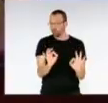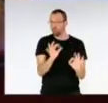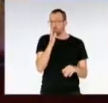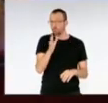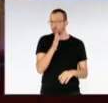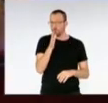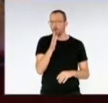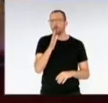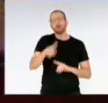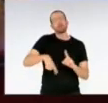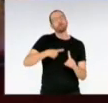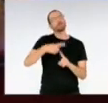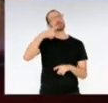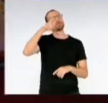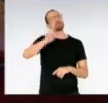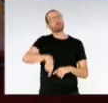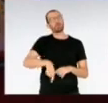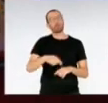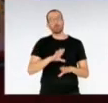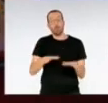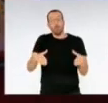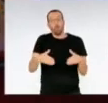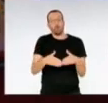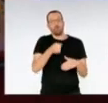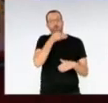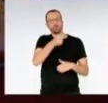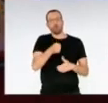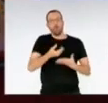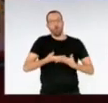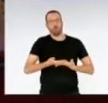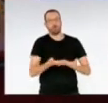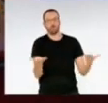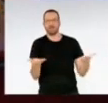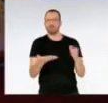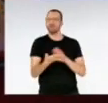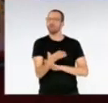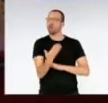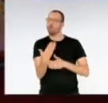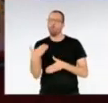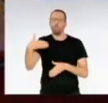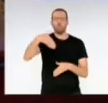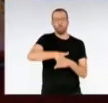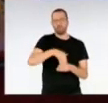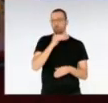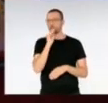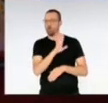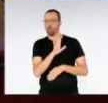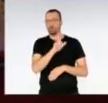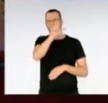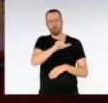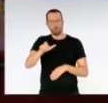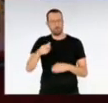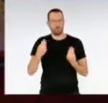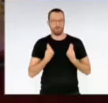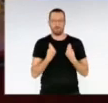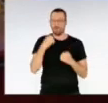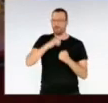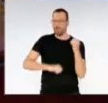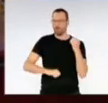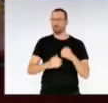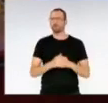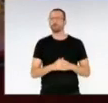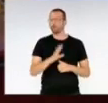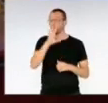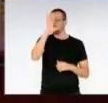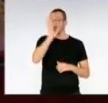por la fiabilidad que tiene el partido, es la mejor opción para los herreños. Yo creo que los herreños